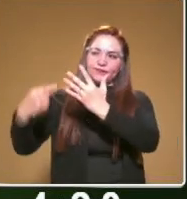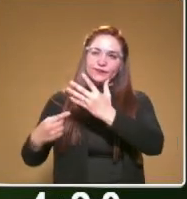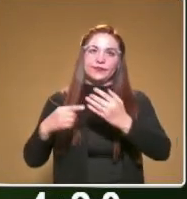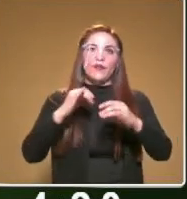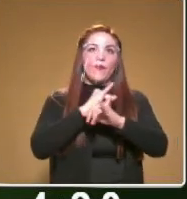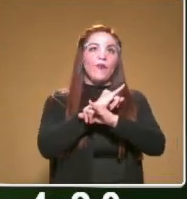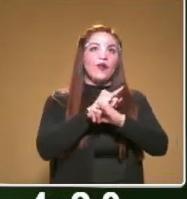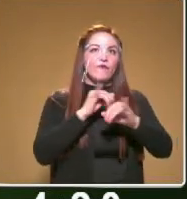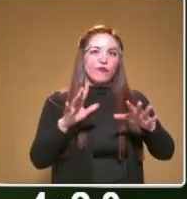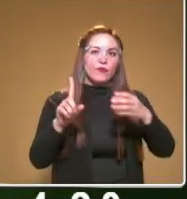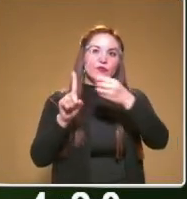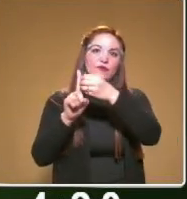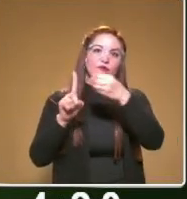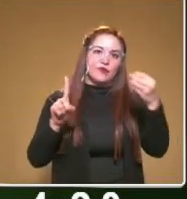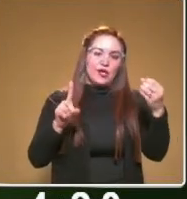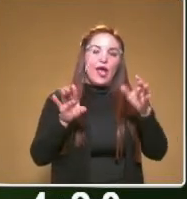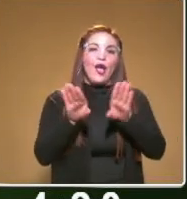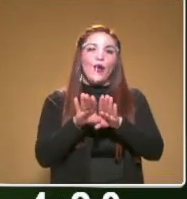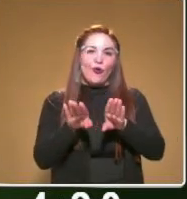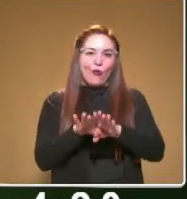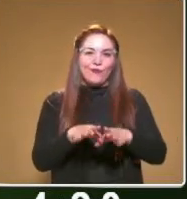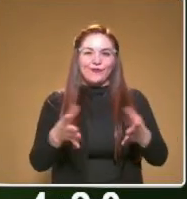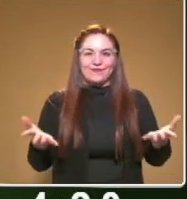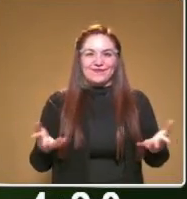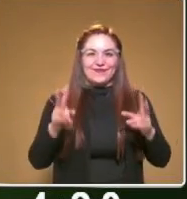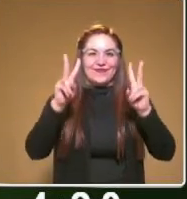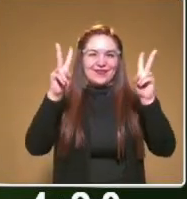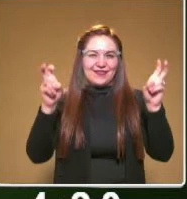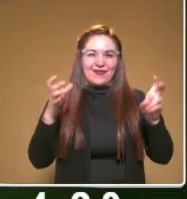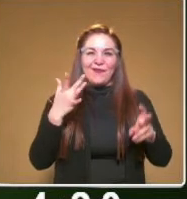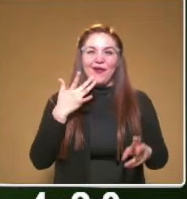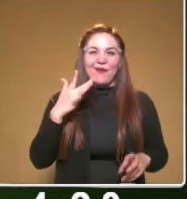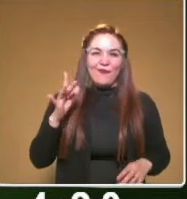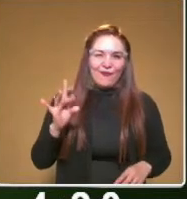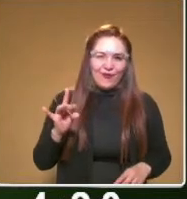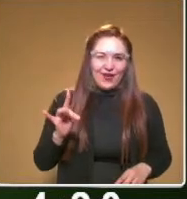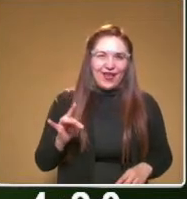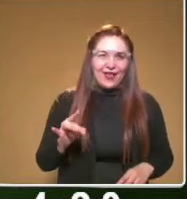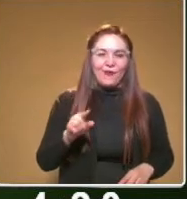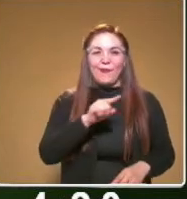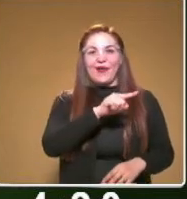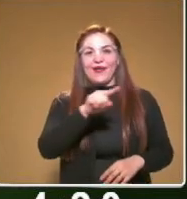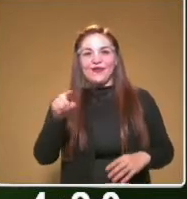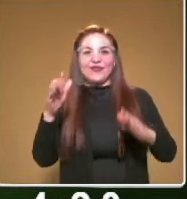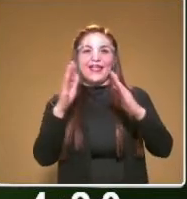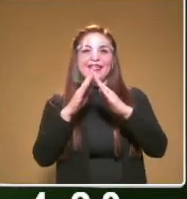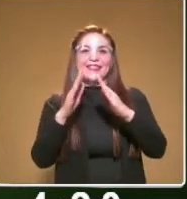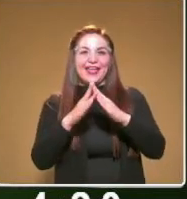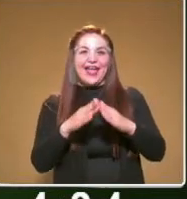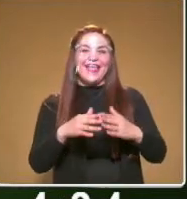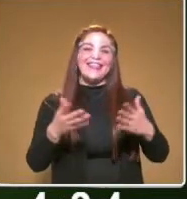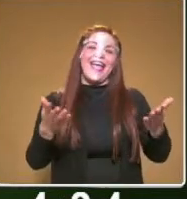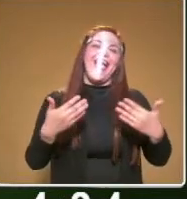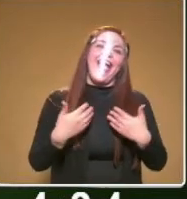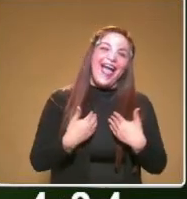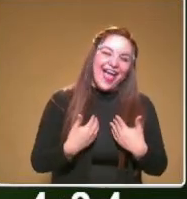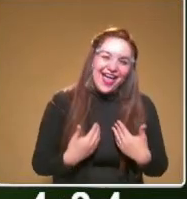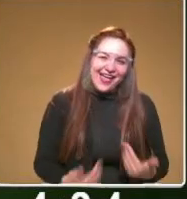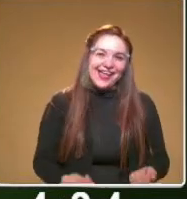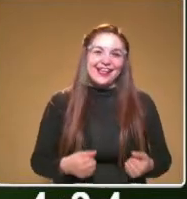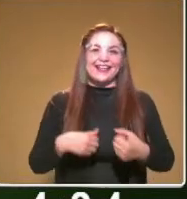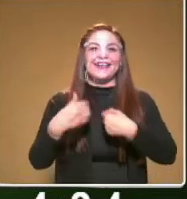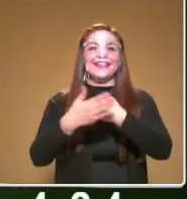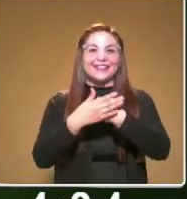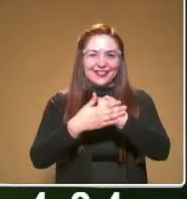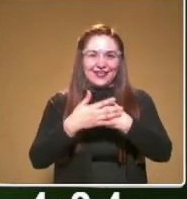información. Bien sencillito este tema, así como que bien light, bien maestra, para que los niños en casa digan, ah, genial, ya lo comprendí. Y la siguiente clase